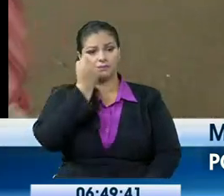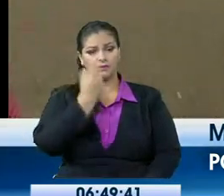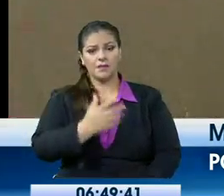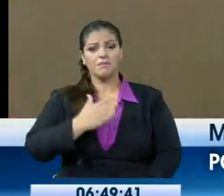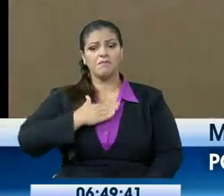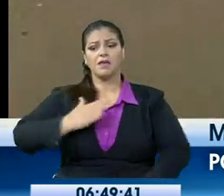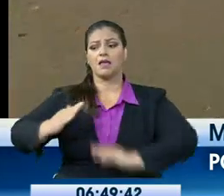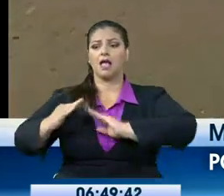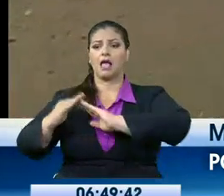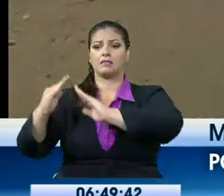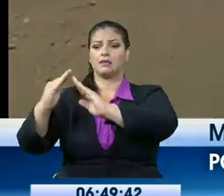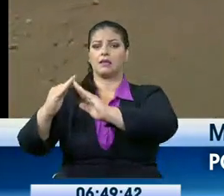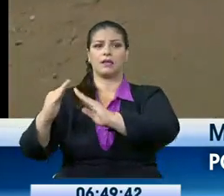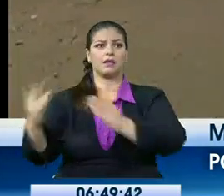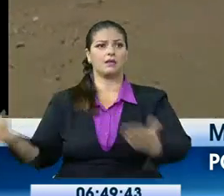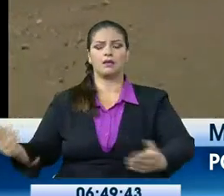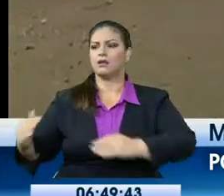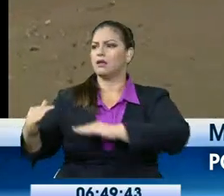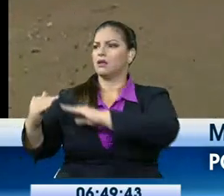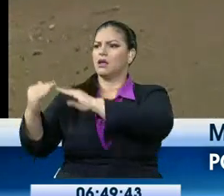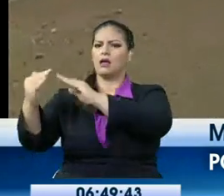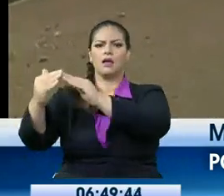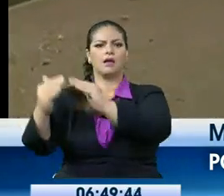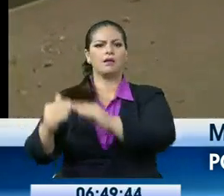pasa con los estudiantes en la mañana, tarde y noche?